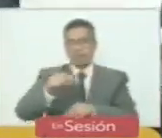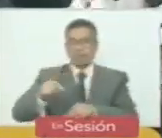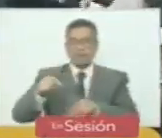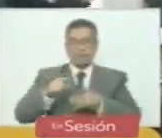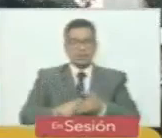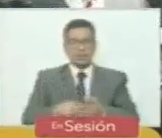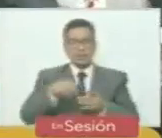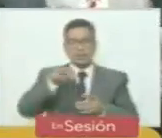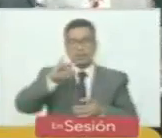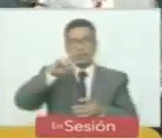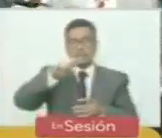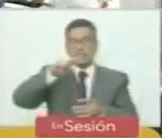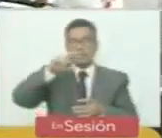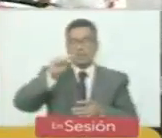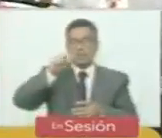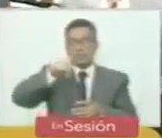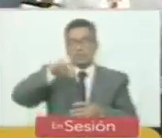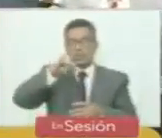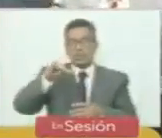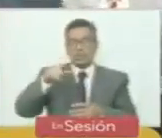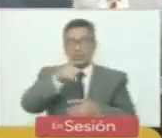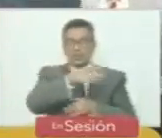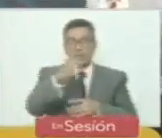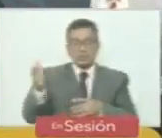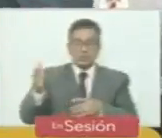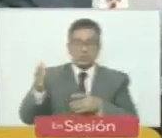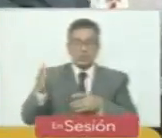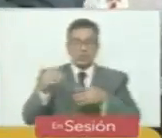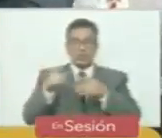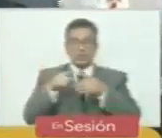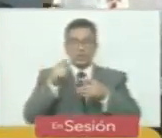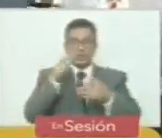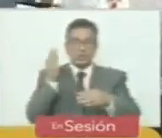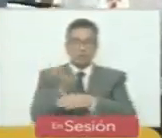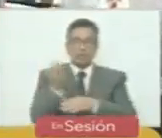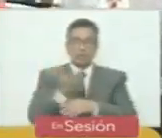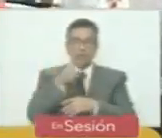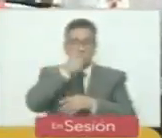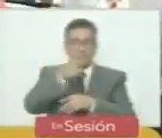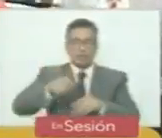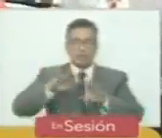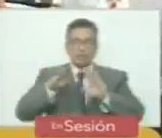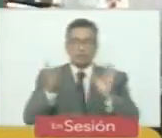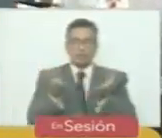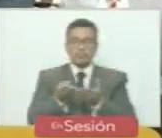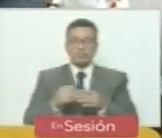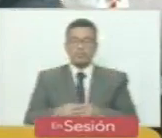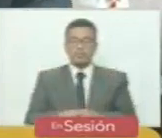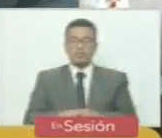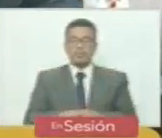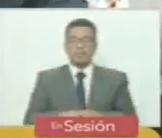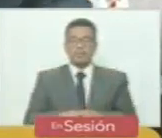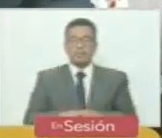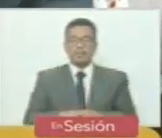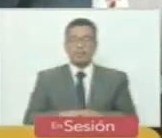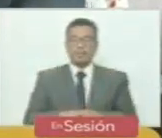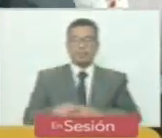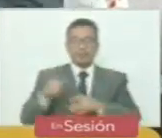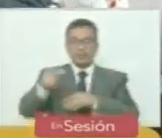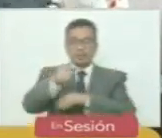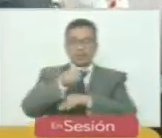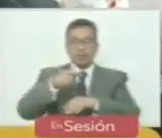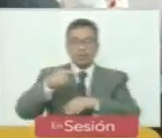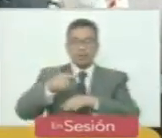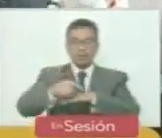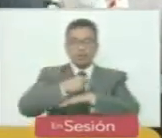iraní. Ustedes son los terroristas. Ustedes atacan a los pueblos del mundo. Sobre el gobierno de